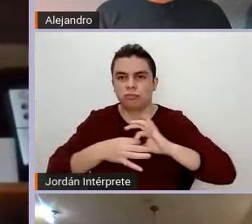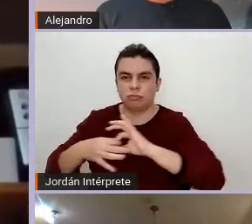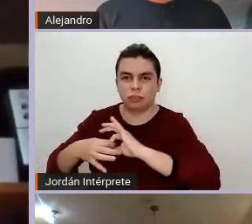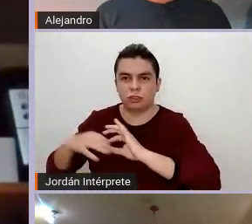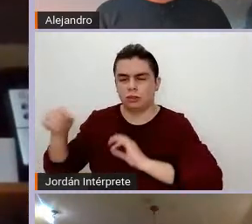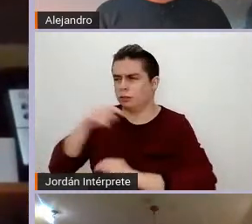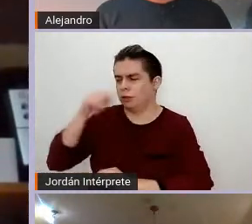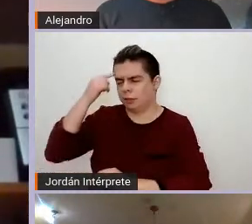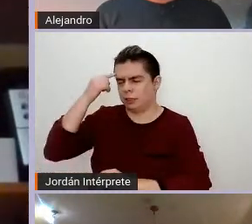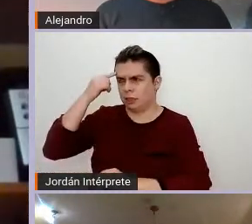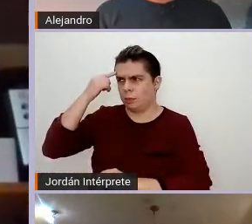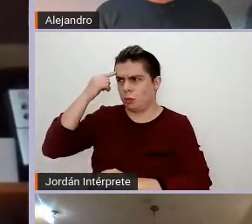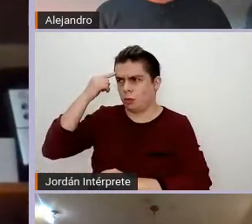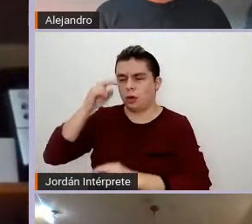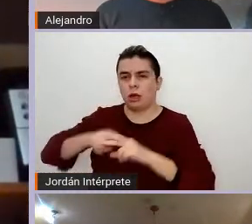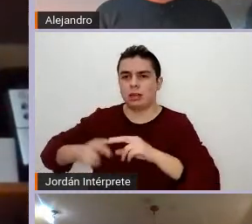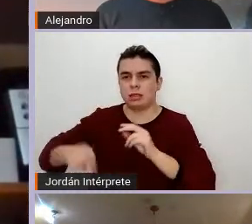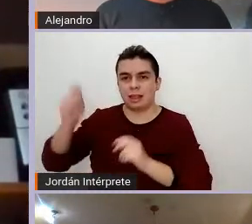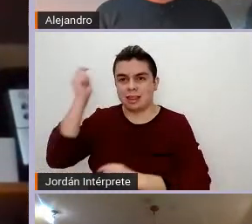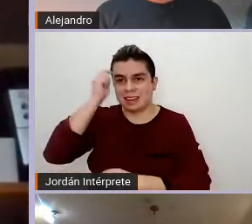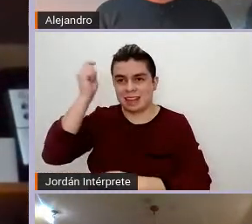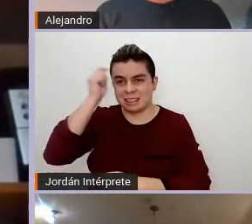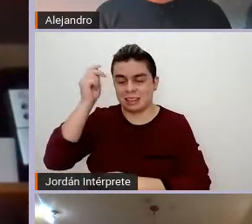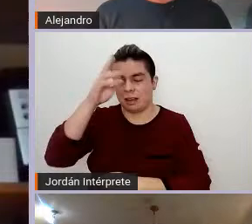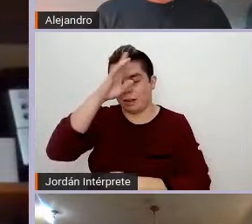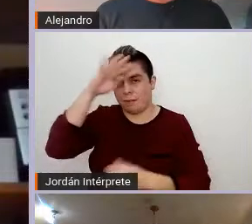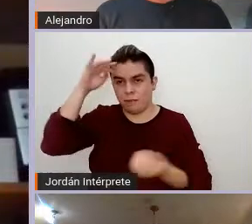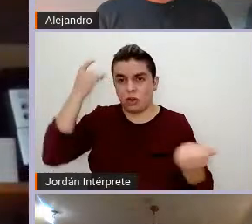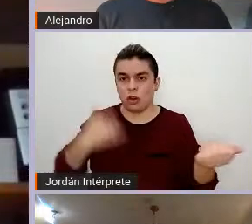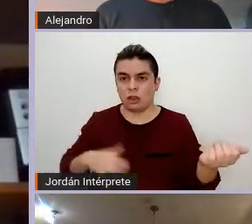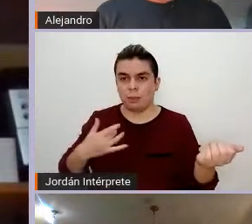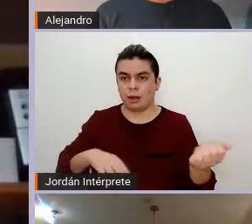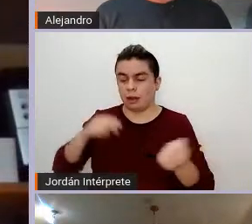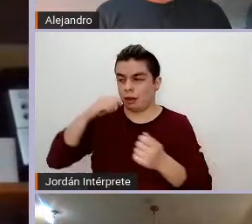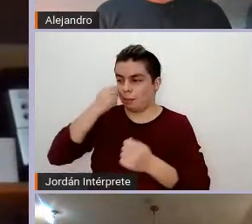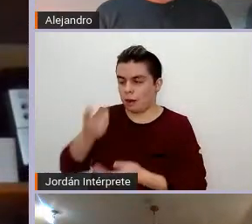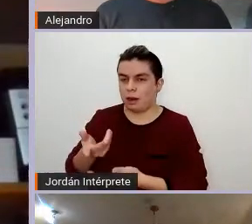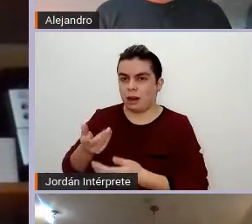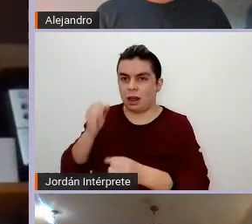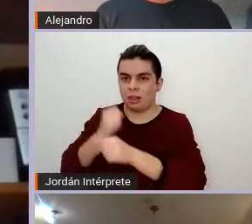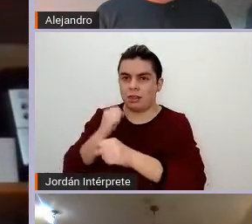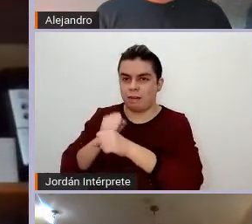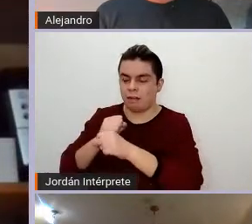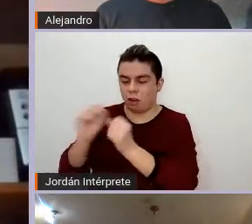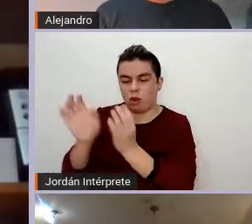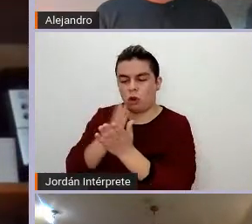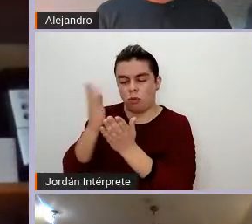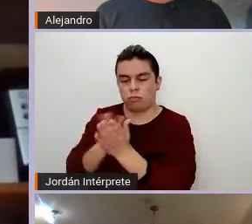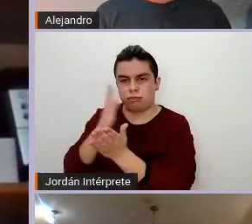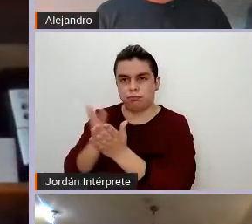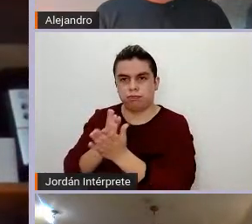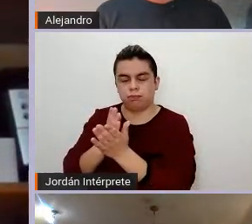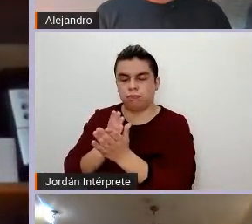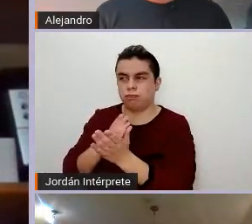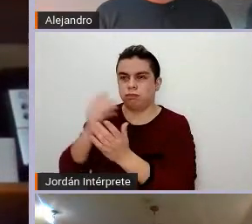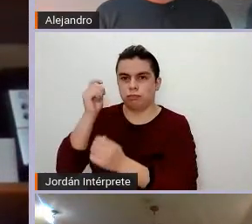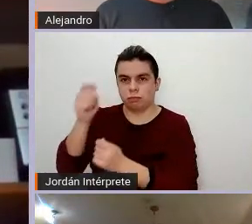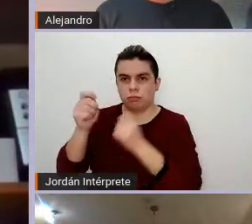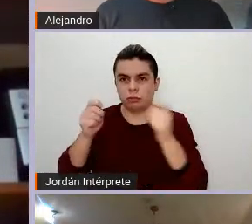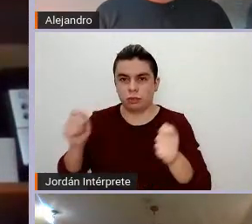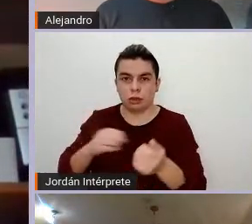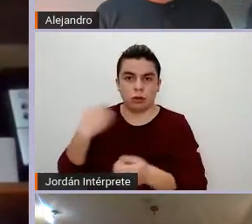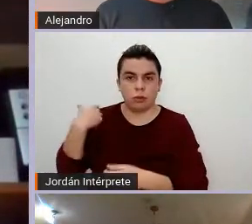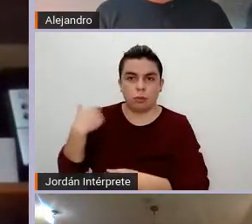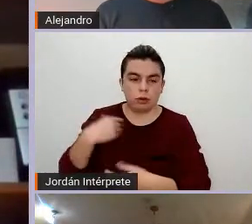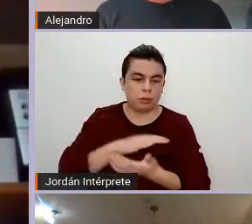Violeta Parra con el propósito de reconocer aquellos trabajos académicos notables que, sin importar de qué disciplina